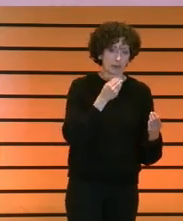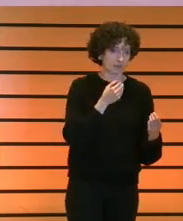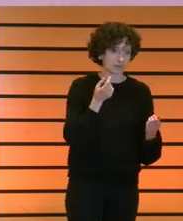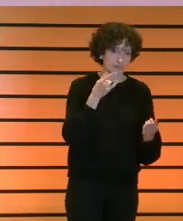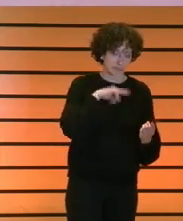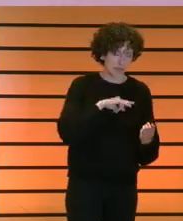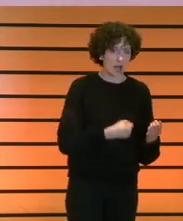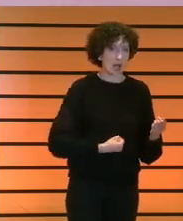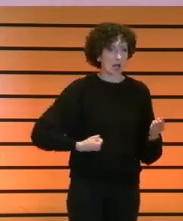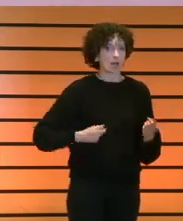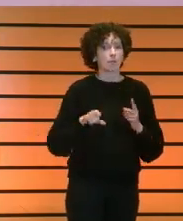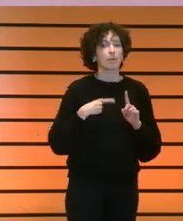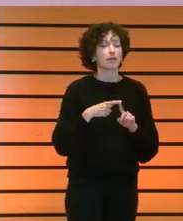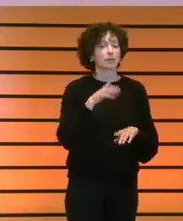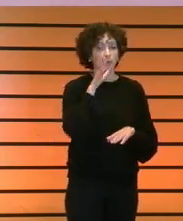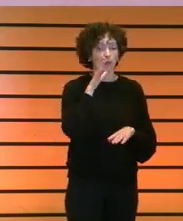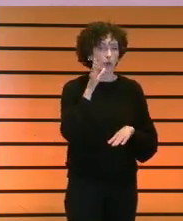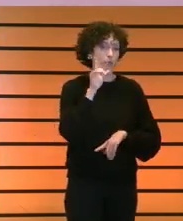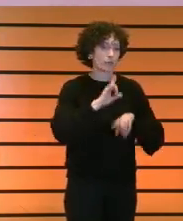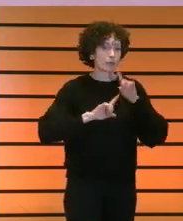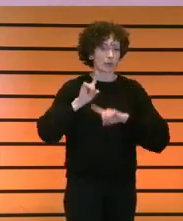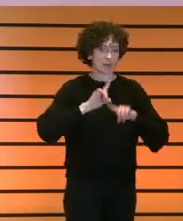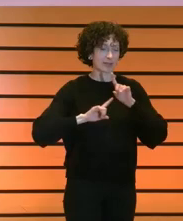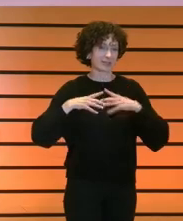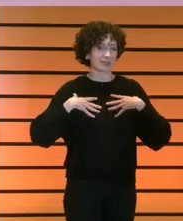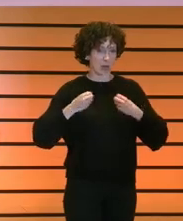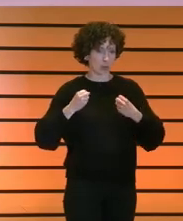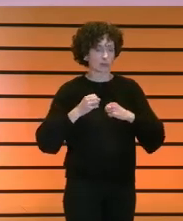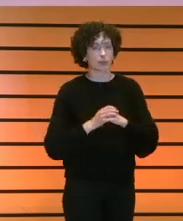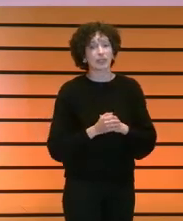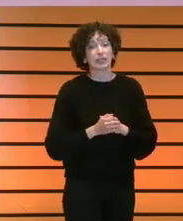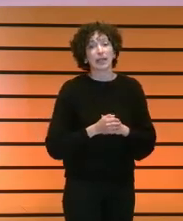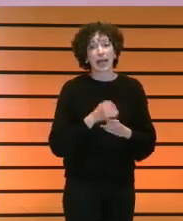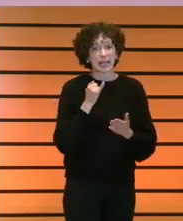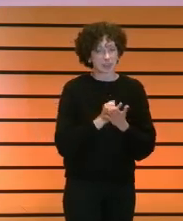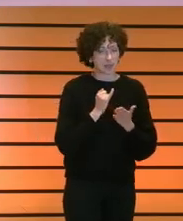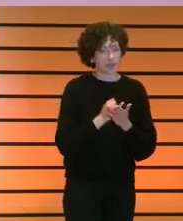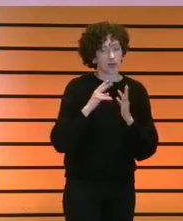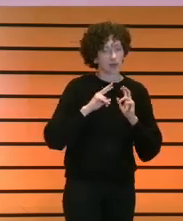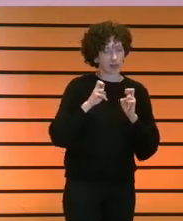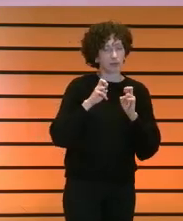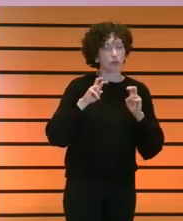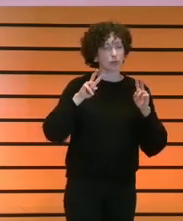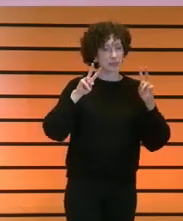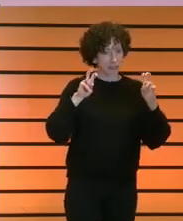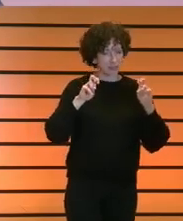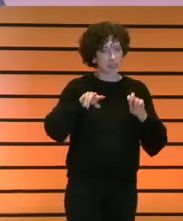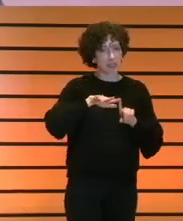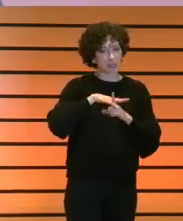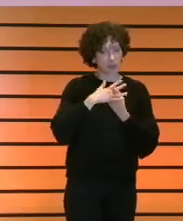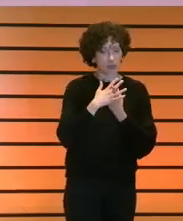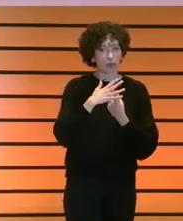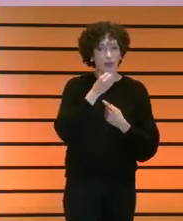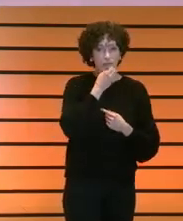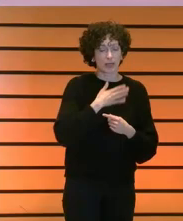y con problemas sanitarios, ¿vale? Sí, es verdad que los primeros experimentos del tema del estado del bienestar se empezaron a hacer, bueno, lo que